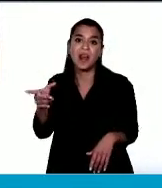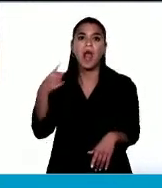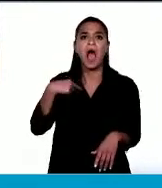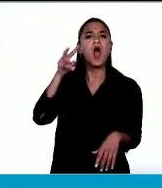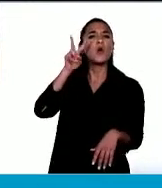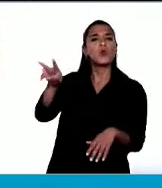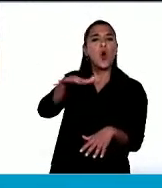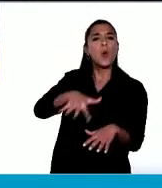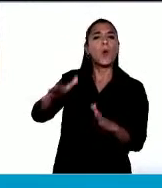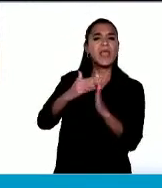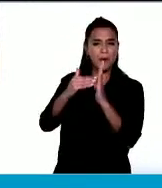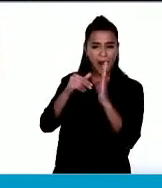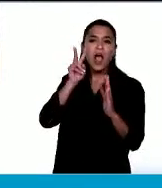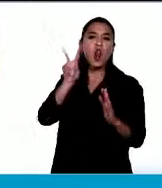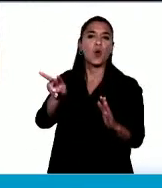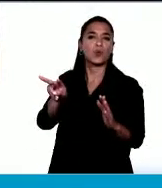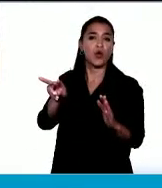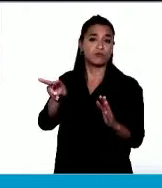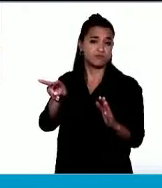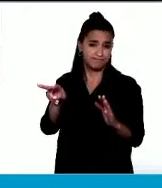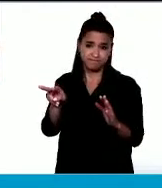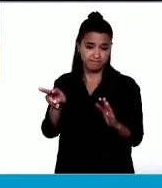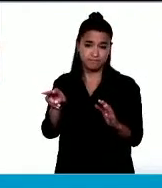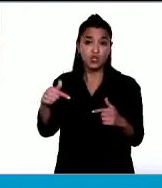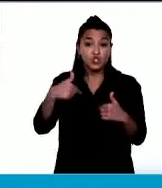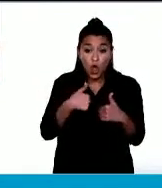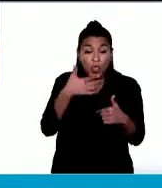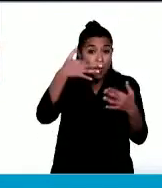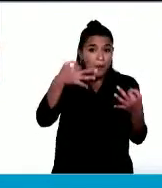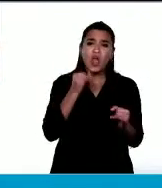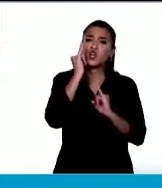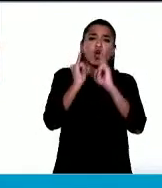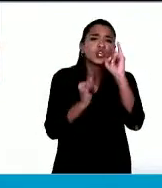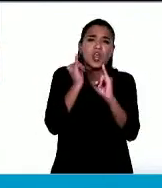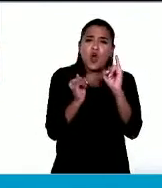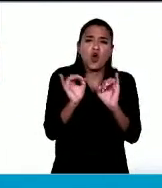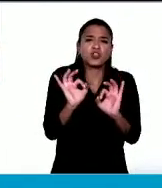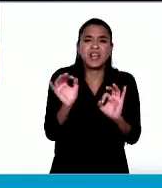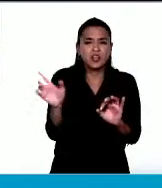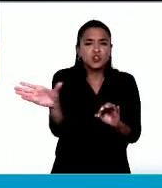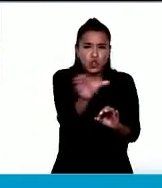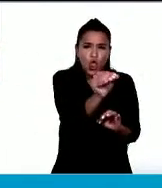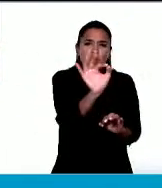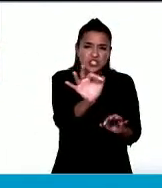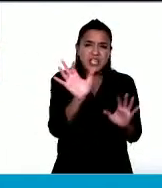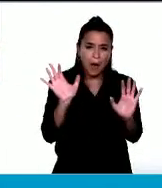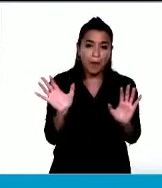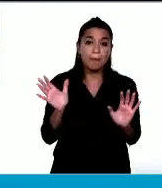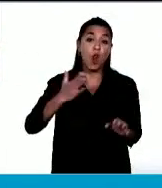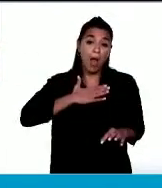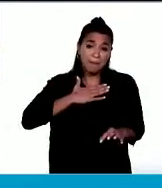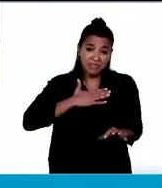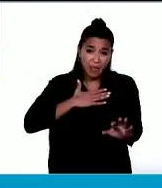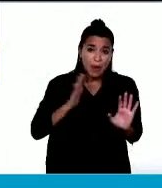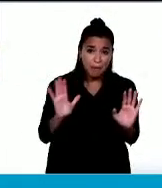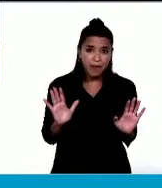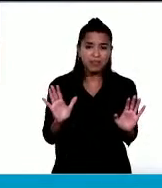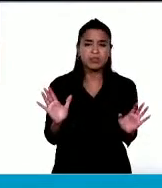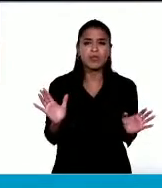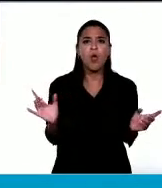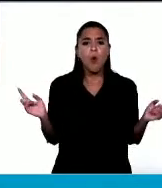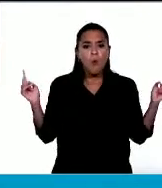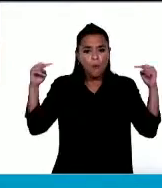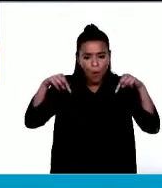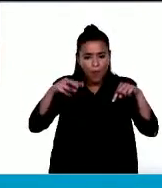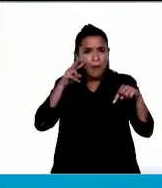Bahía Blanca. Yo la verdad que no quiero relatar los hechos que ya conocemos todos, pero lamentablemente volver sobre los